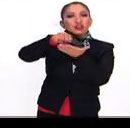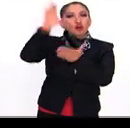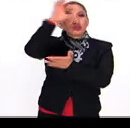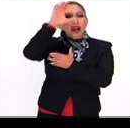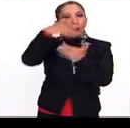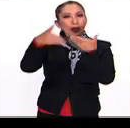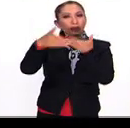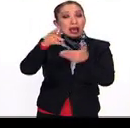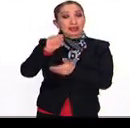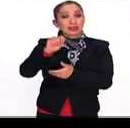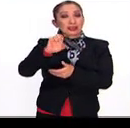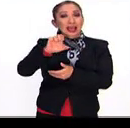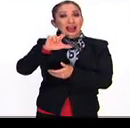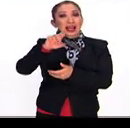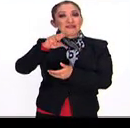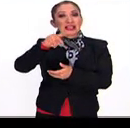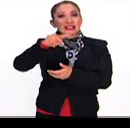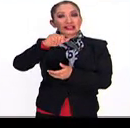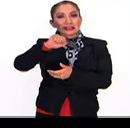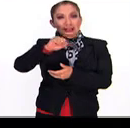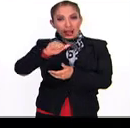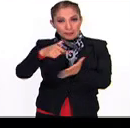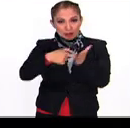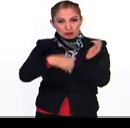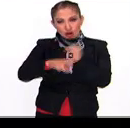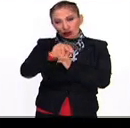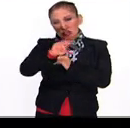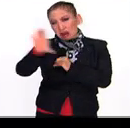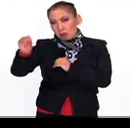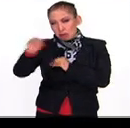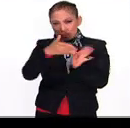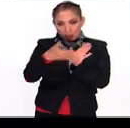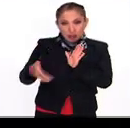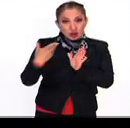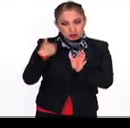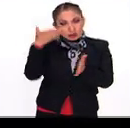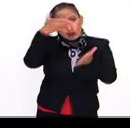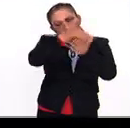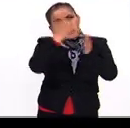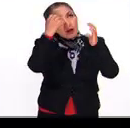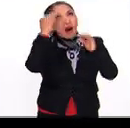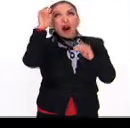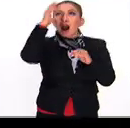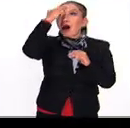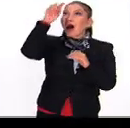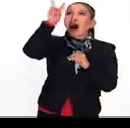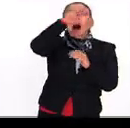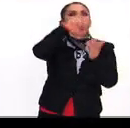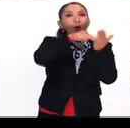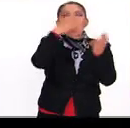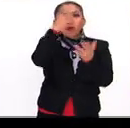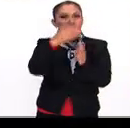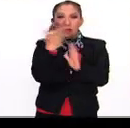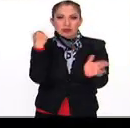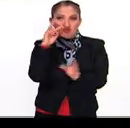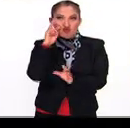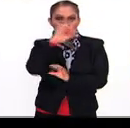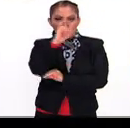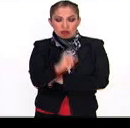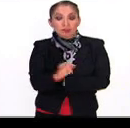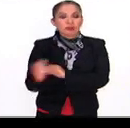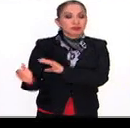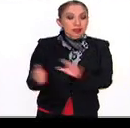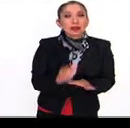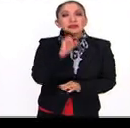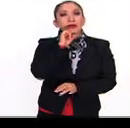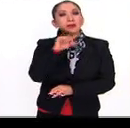Arte Contemporáneo de Televisa en los años 80 y 90, algo que los que íbamos a exposiciones ahí recordamos y que no se había vuelto a ver.